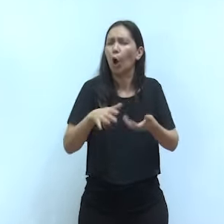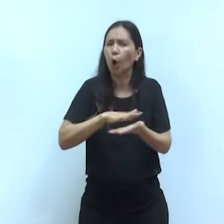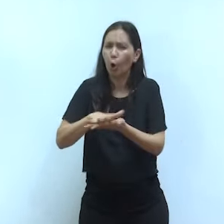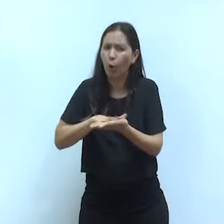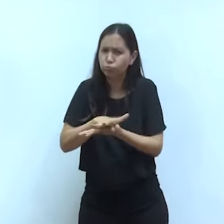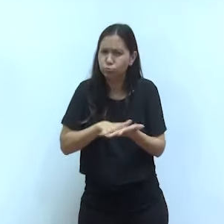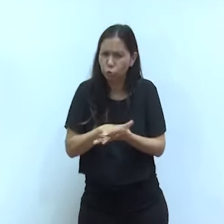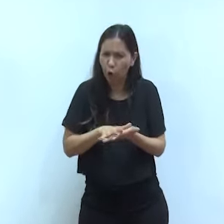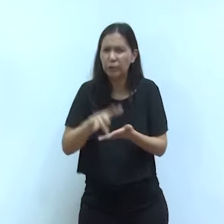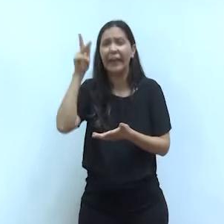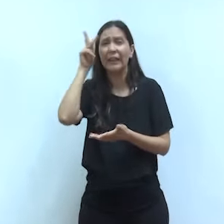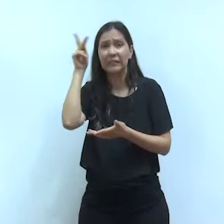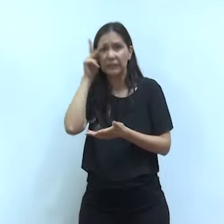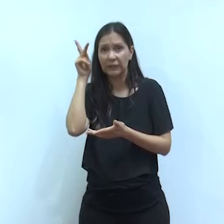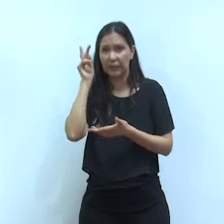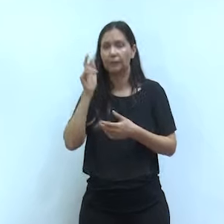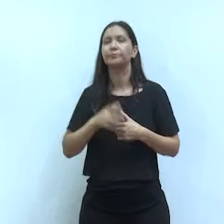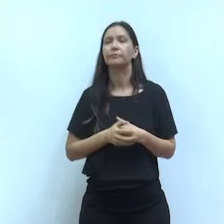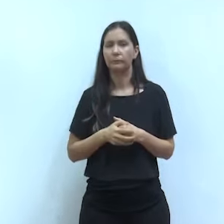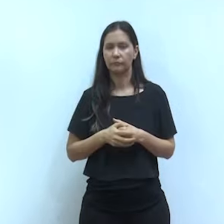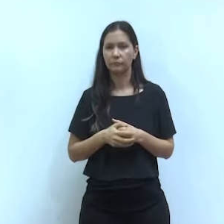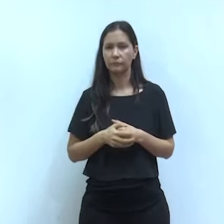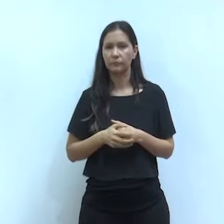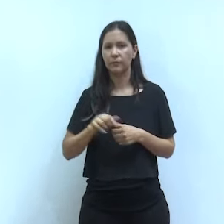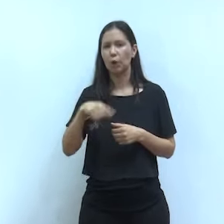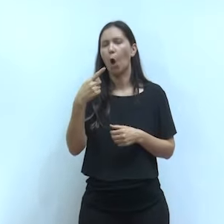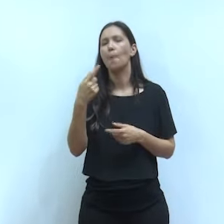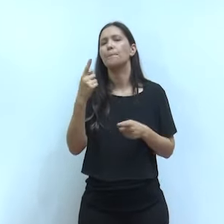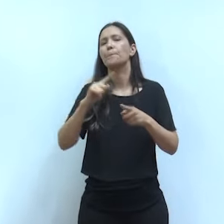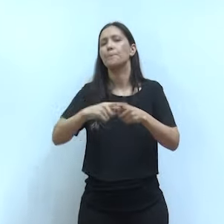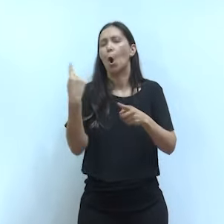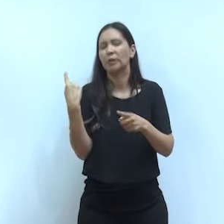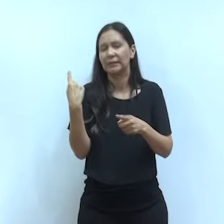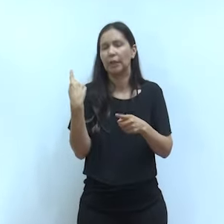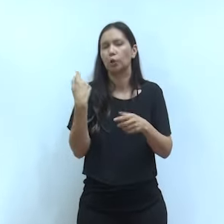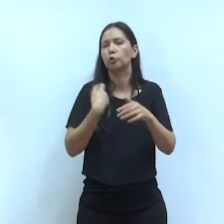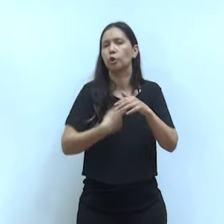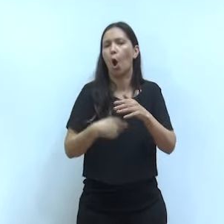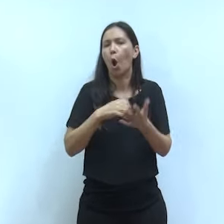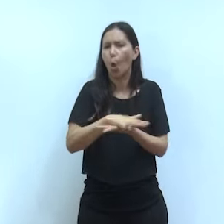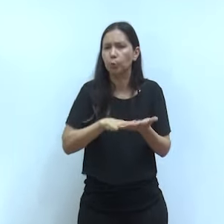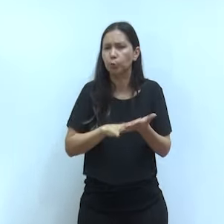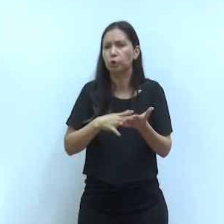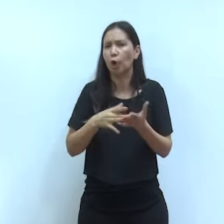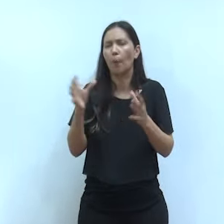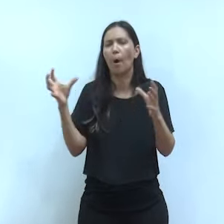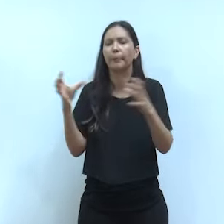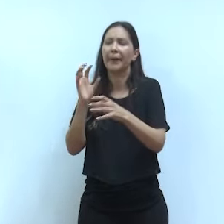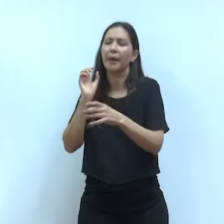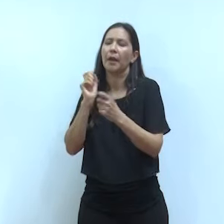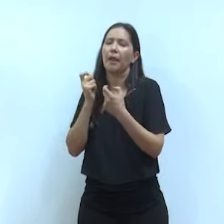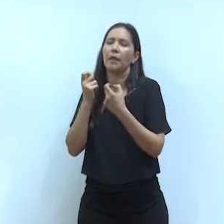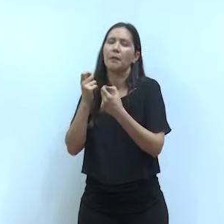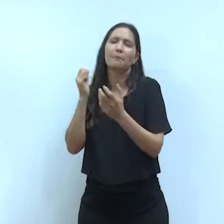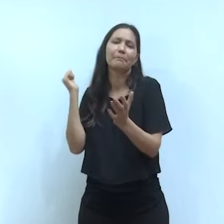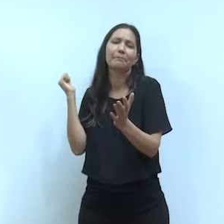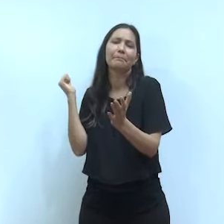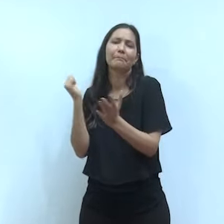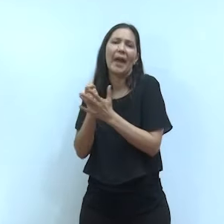políticos corruptos cruzando con una serie de cosas más claramente son los peronistas si no no no hay nadie escribe la